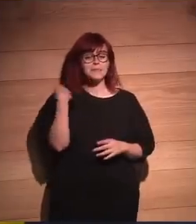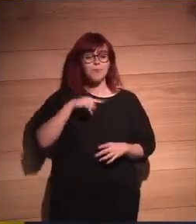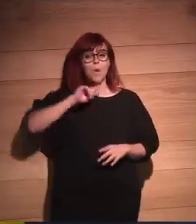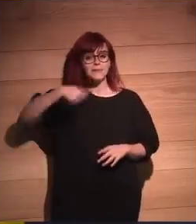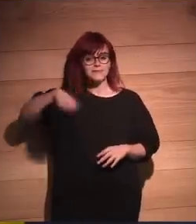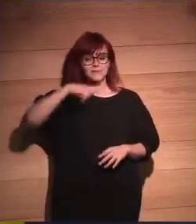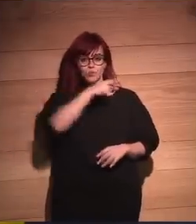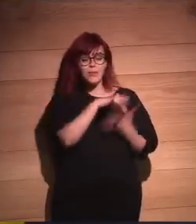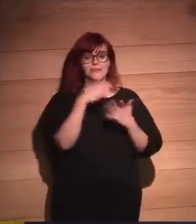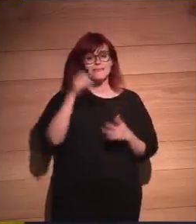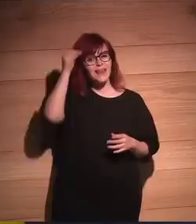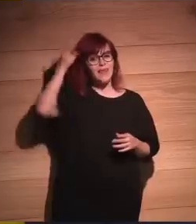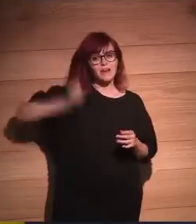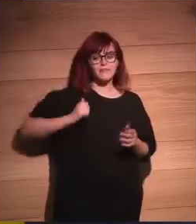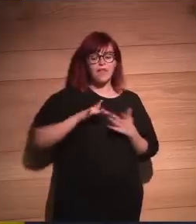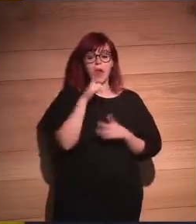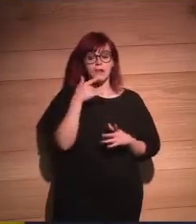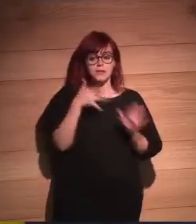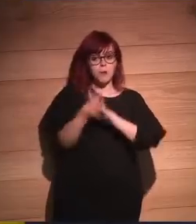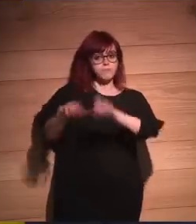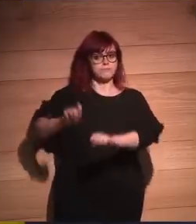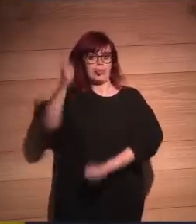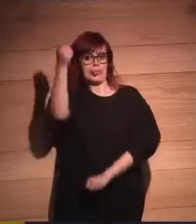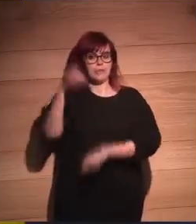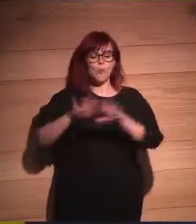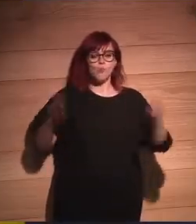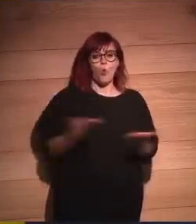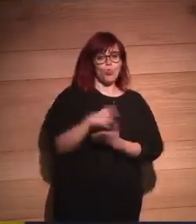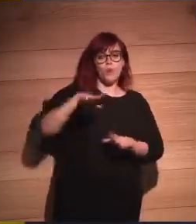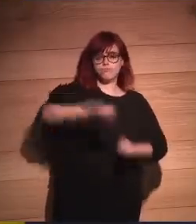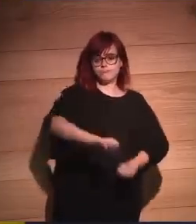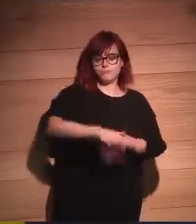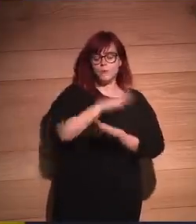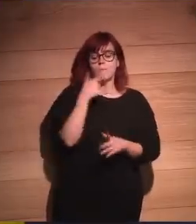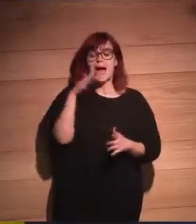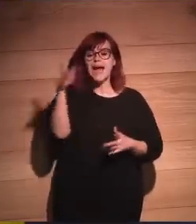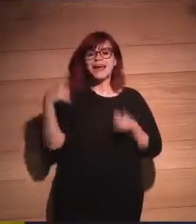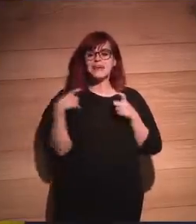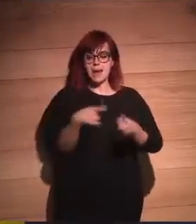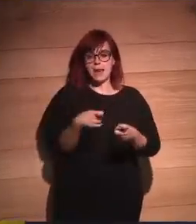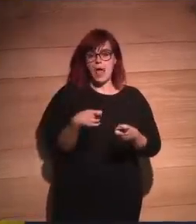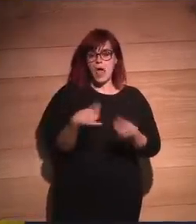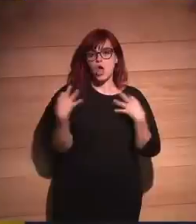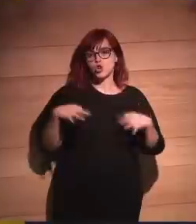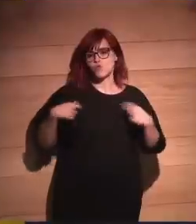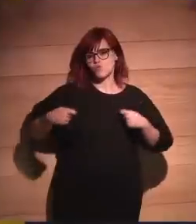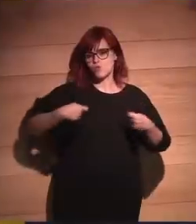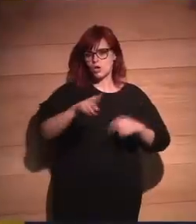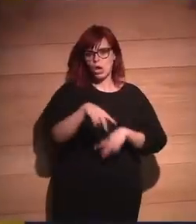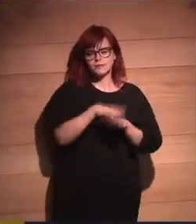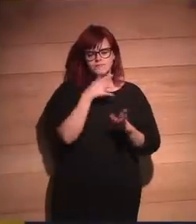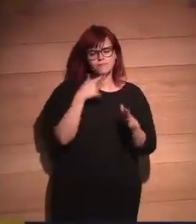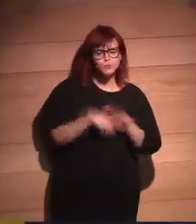artificial dominaría el mundo, ¿no? Bueno, yo creo que no estamos en una guerra comercial, es algo mucho